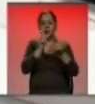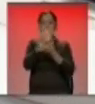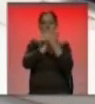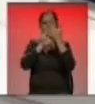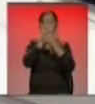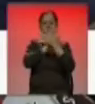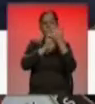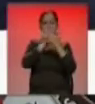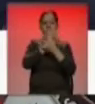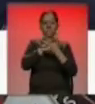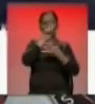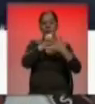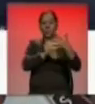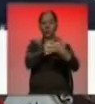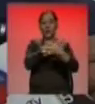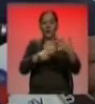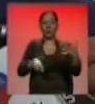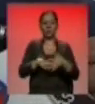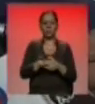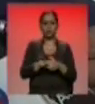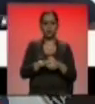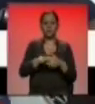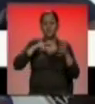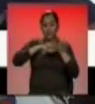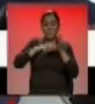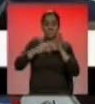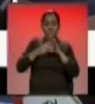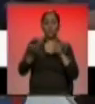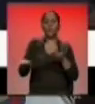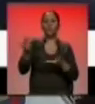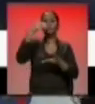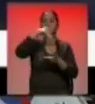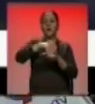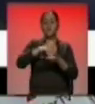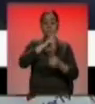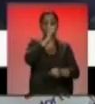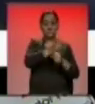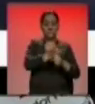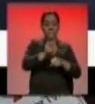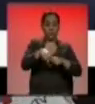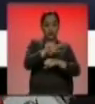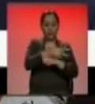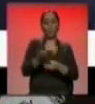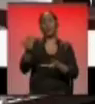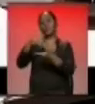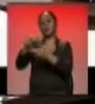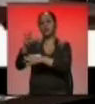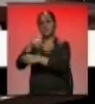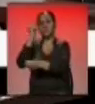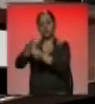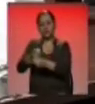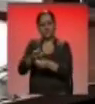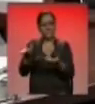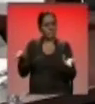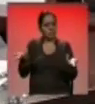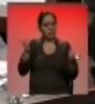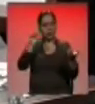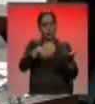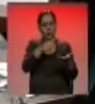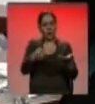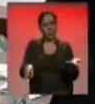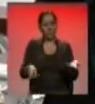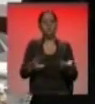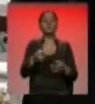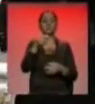vicios de nulidad. Es al emitir un nuevo dictamen por parte de la Fiscalía General del Estado. Durante la lectura del dictamen,